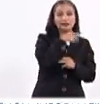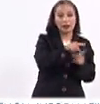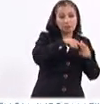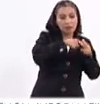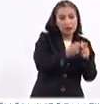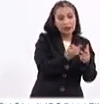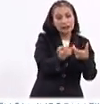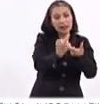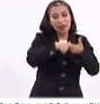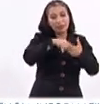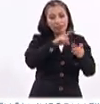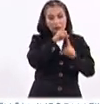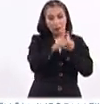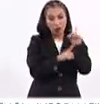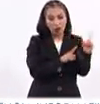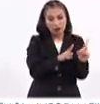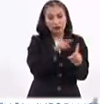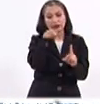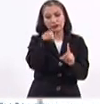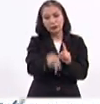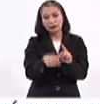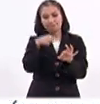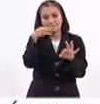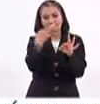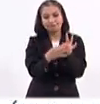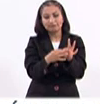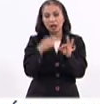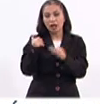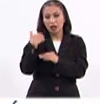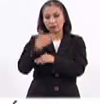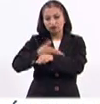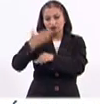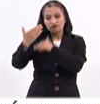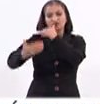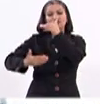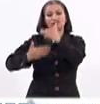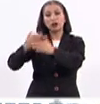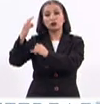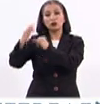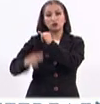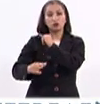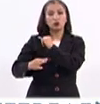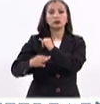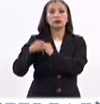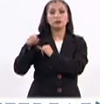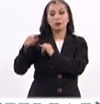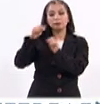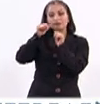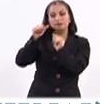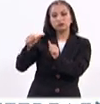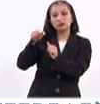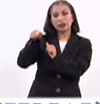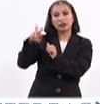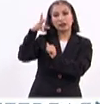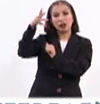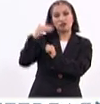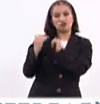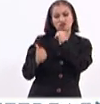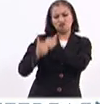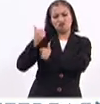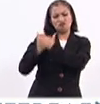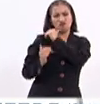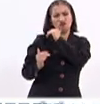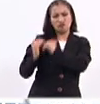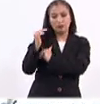la iniciación del deporte, la consolidación, el desarrollo y finalmente enfocados hacia el alto